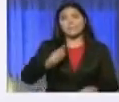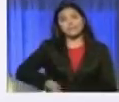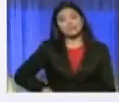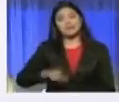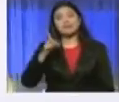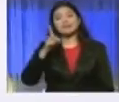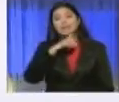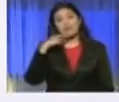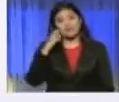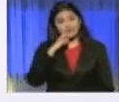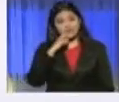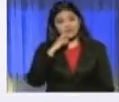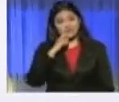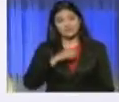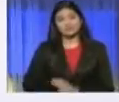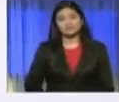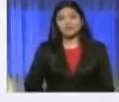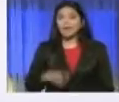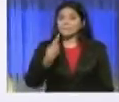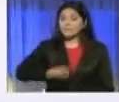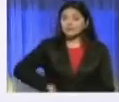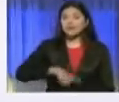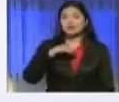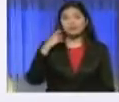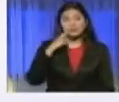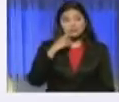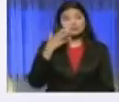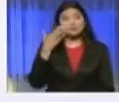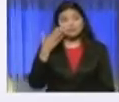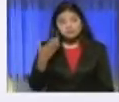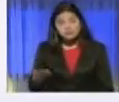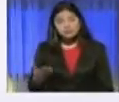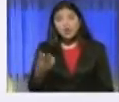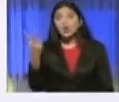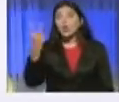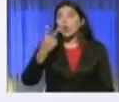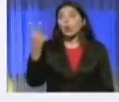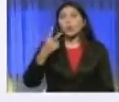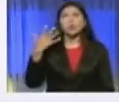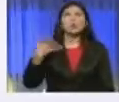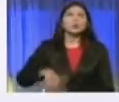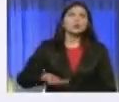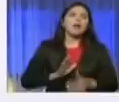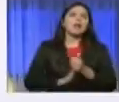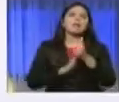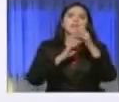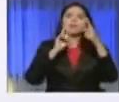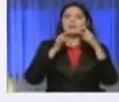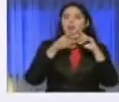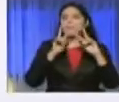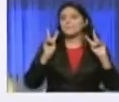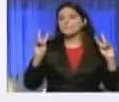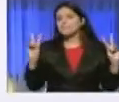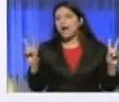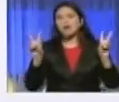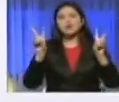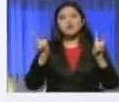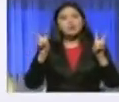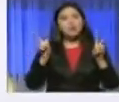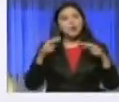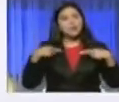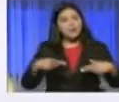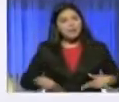Vladimir Putin, el presidente Xi Jinping, son los dos grandes líderes de la paz, de la nueva humanidad,